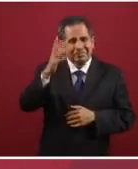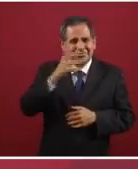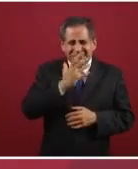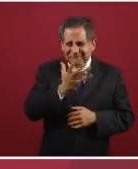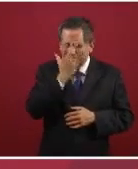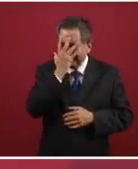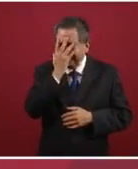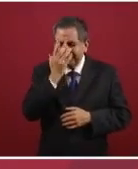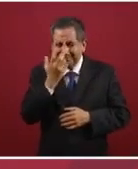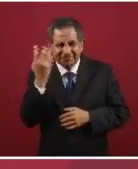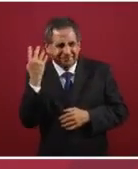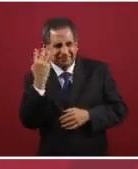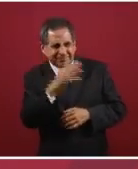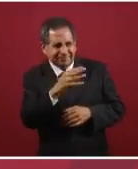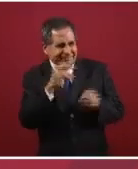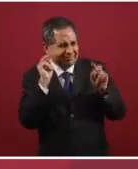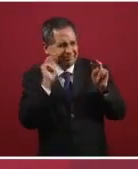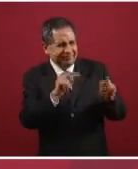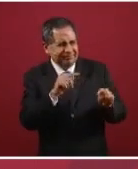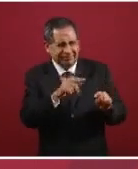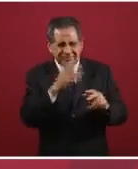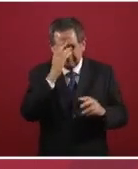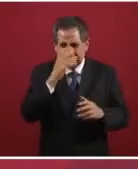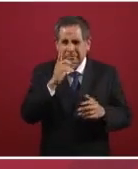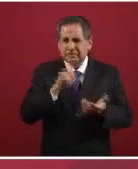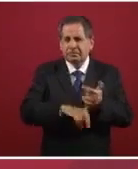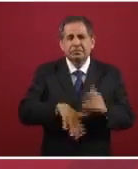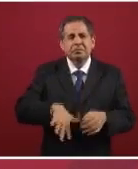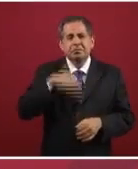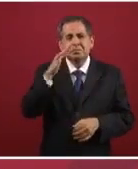vergüenza para un corrupto.